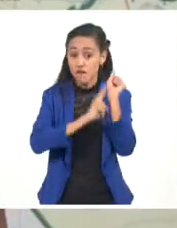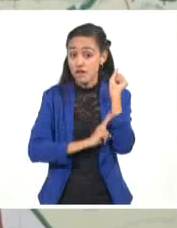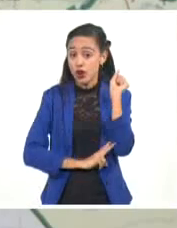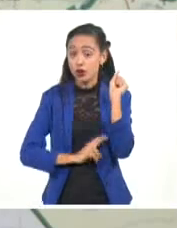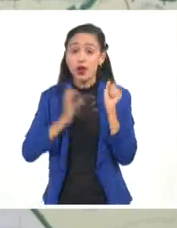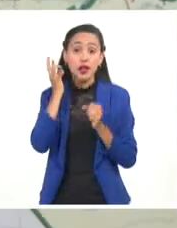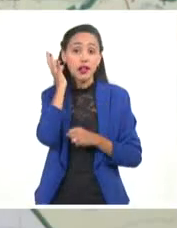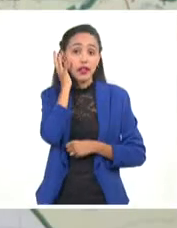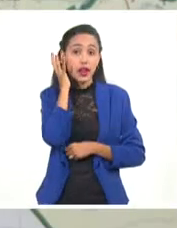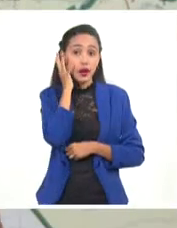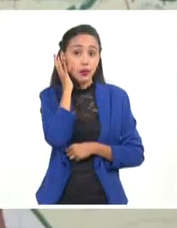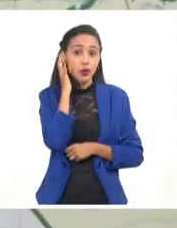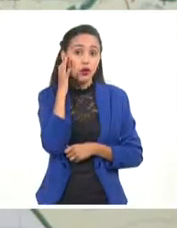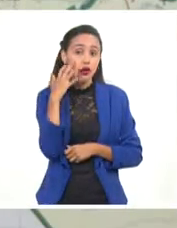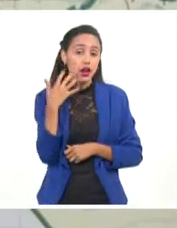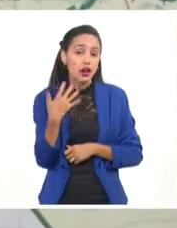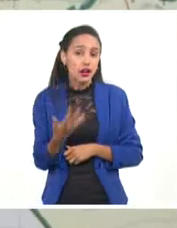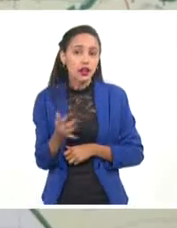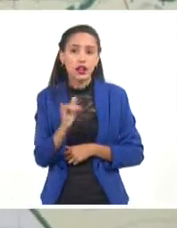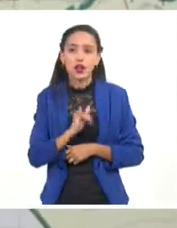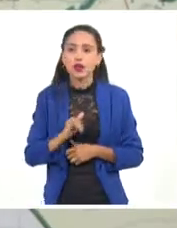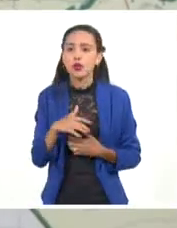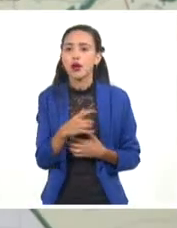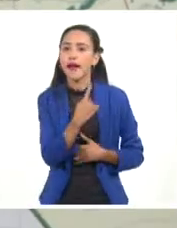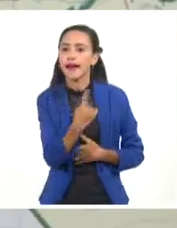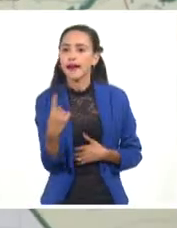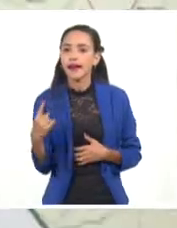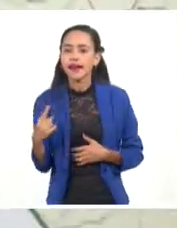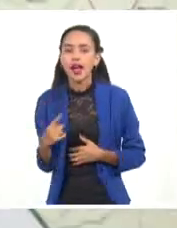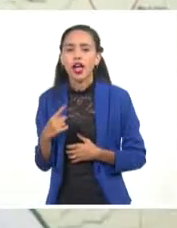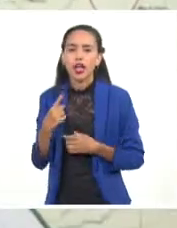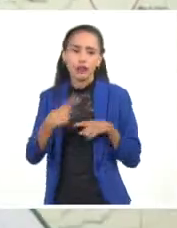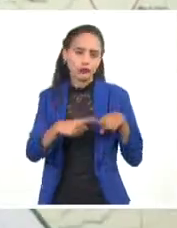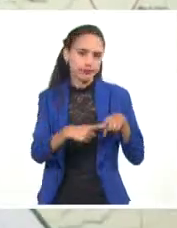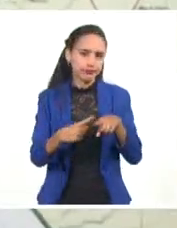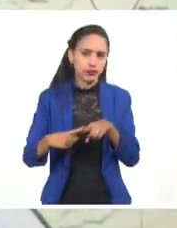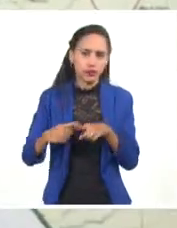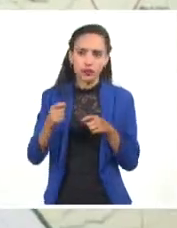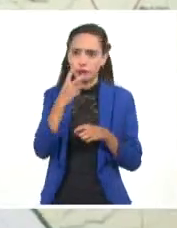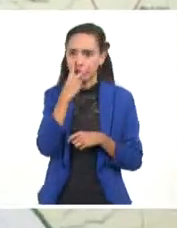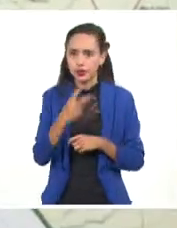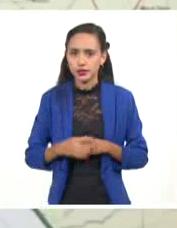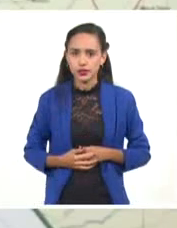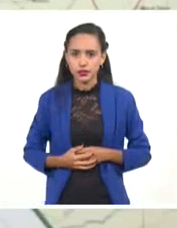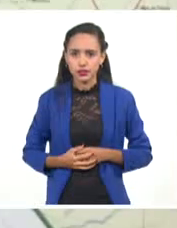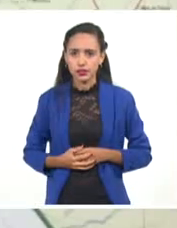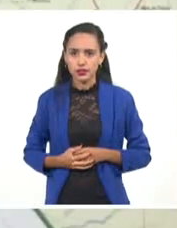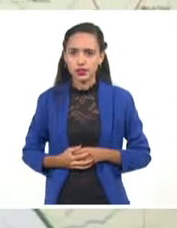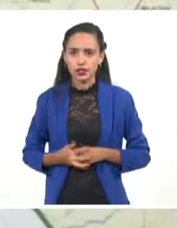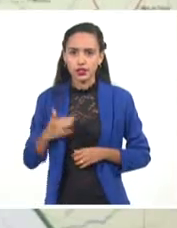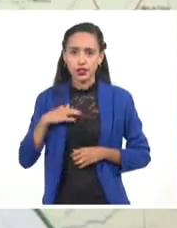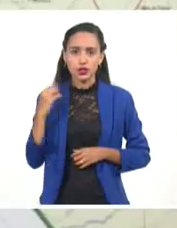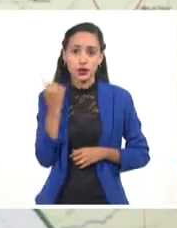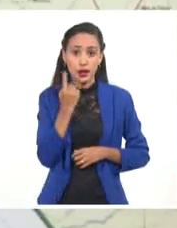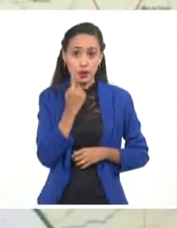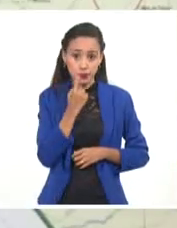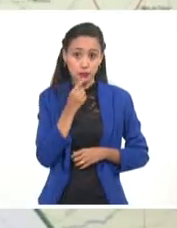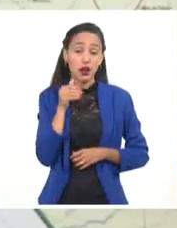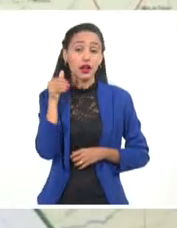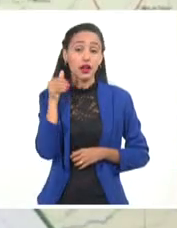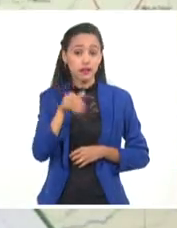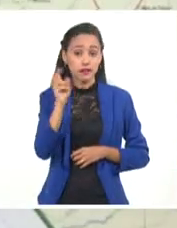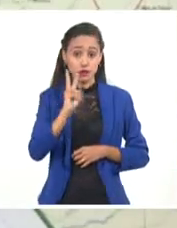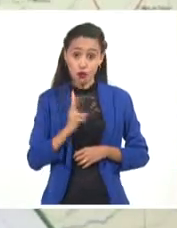que tiene la mujer, dándole salida en cada una de las materias. Fui la primera en dar ese paso frente de